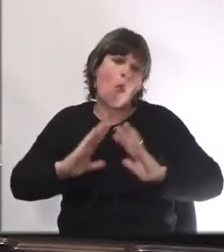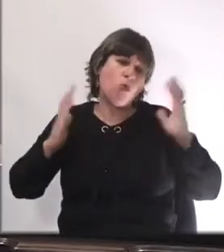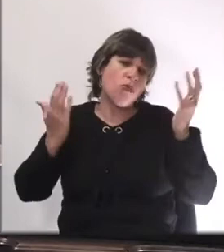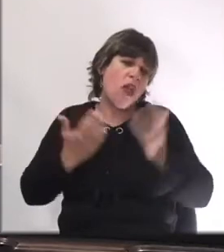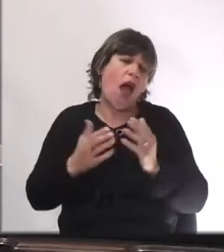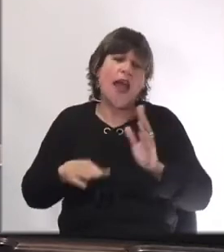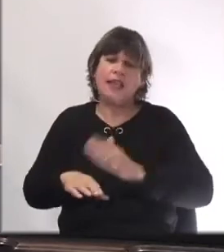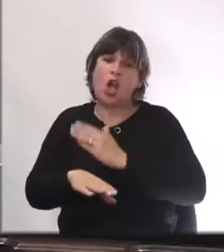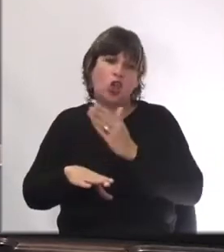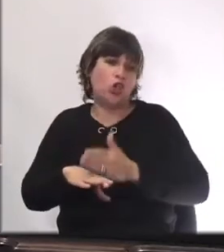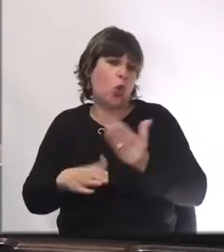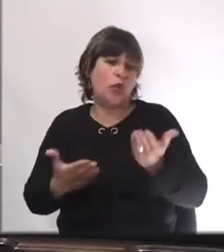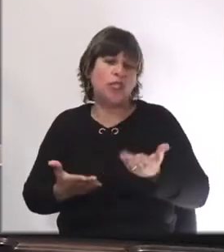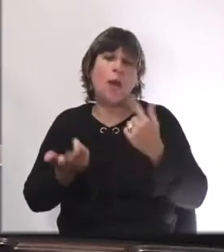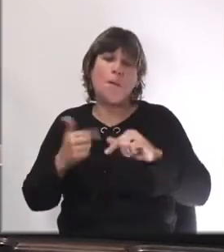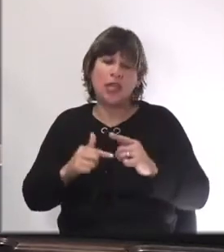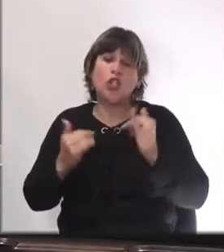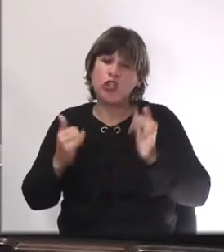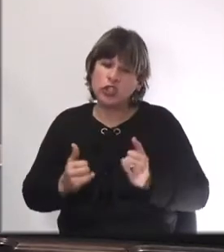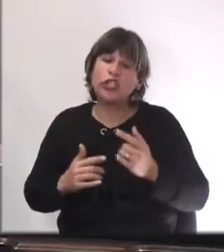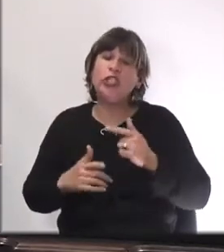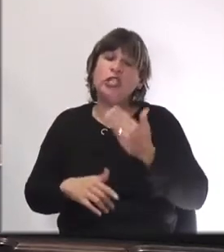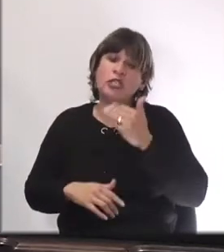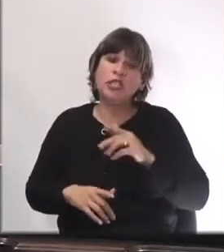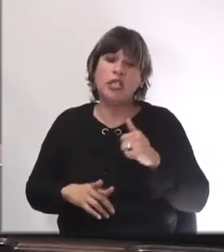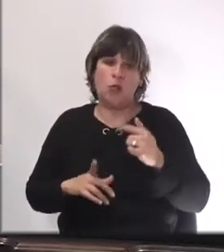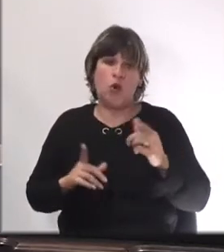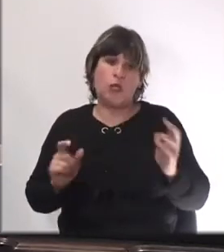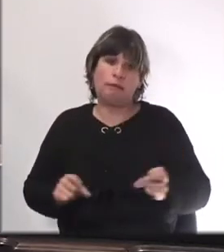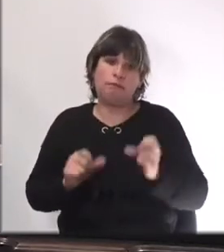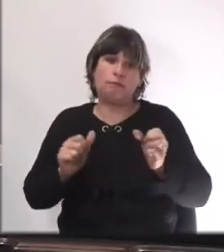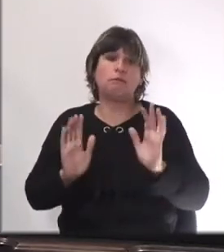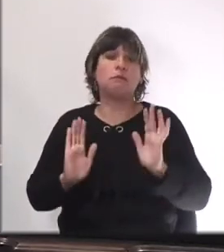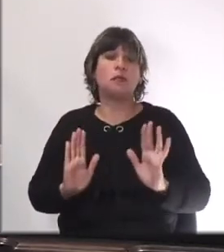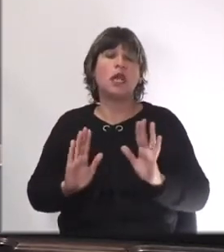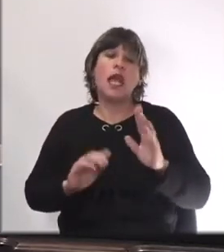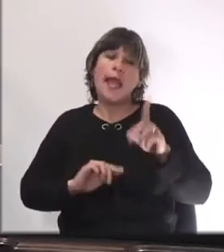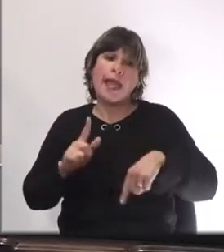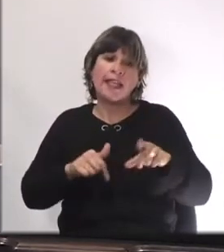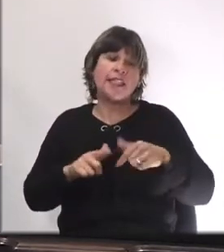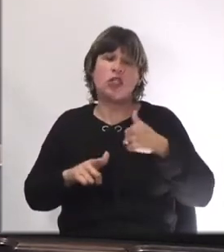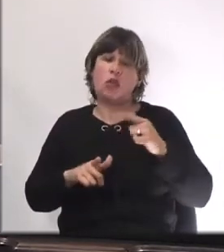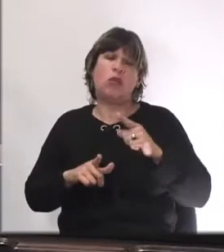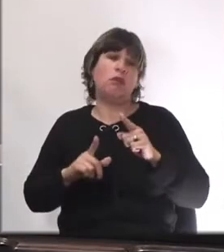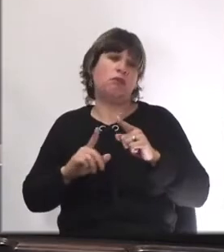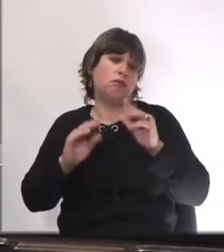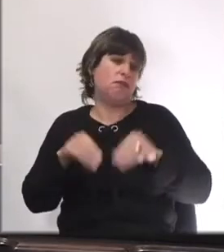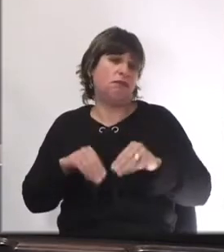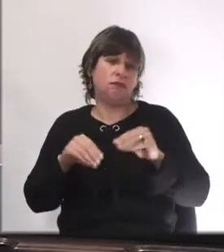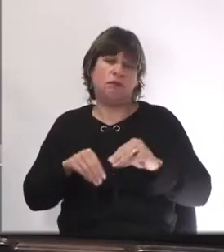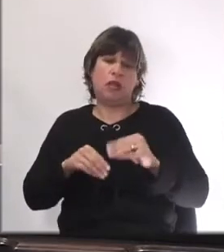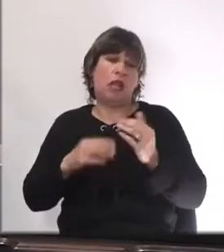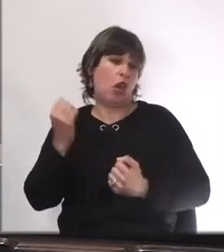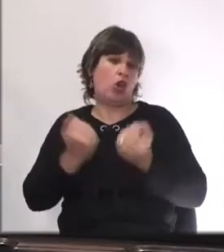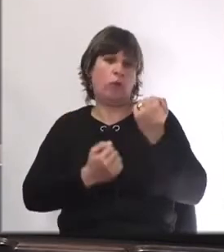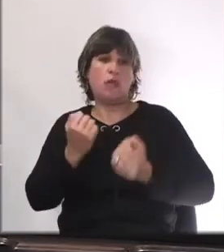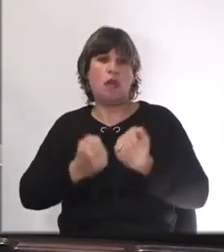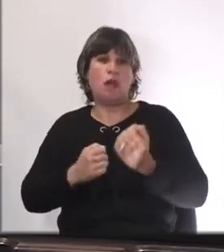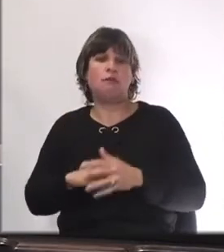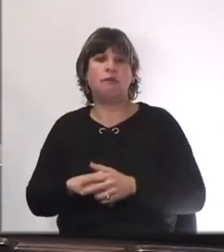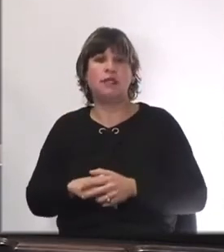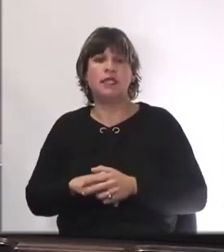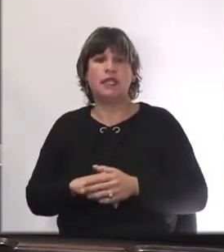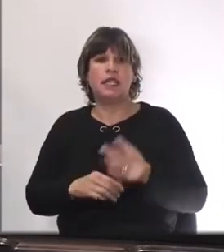esa tuvo, pero sí entendemos que se realizó una gestión deficitaria de la economía y una